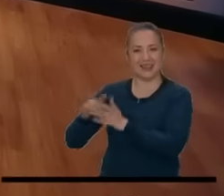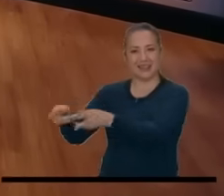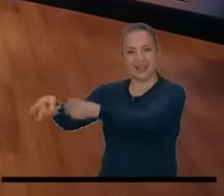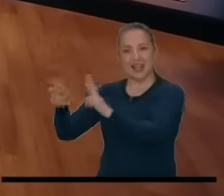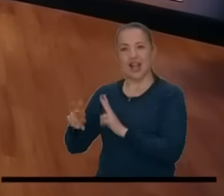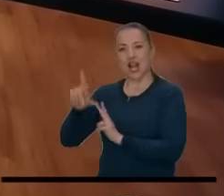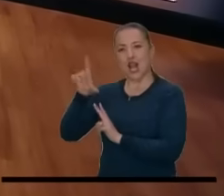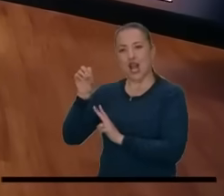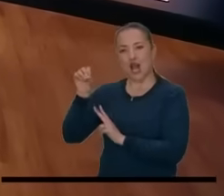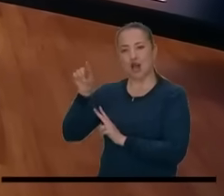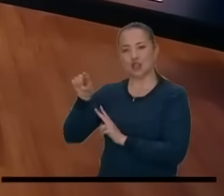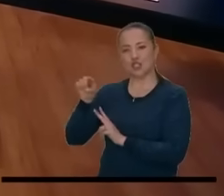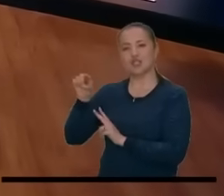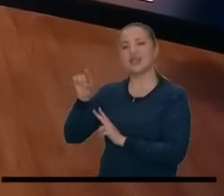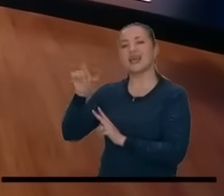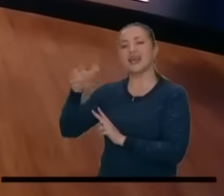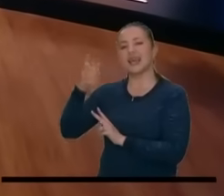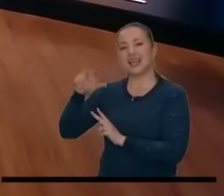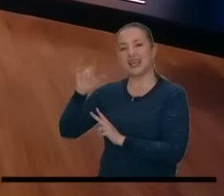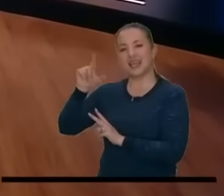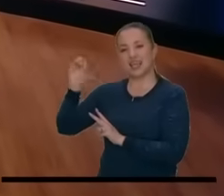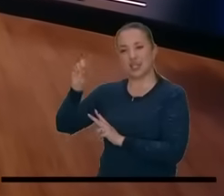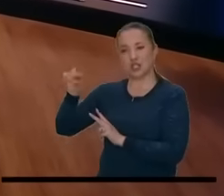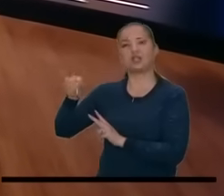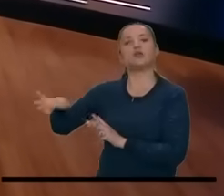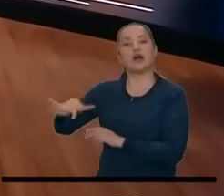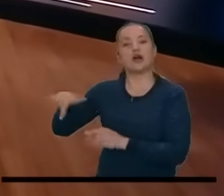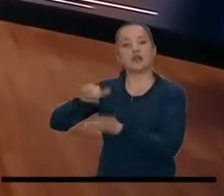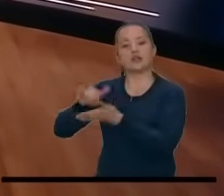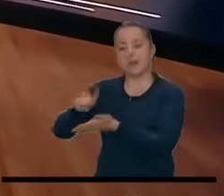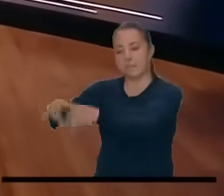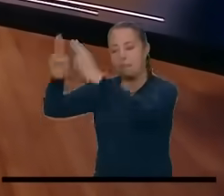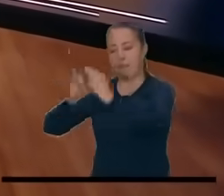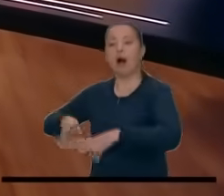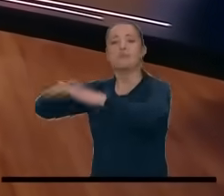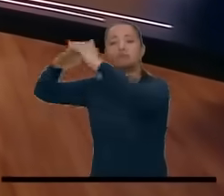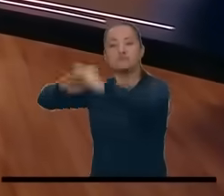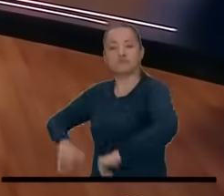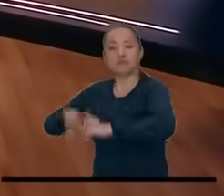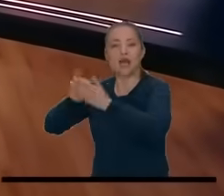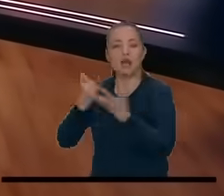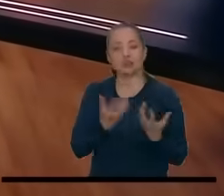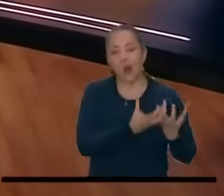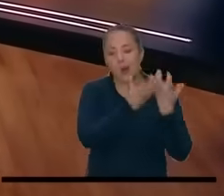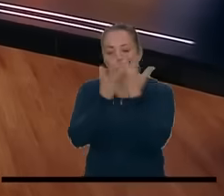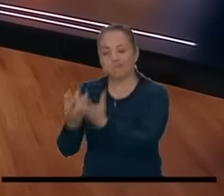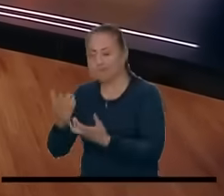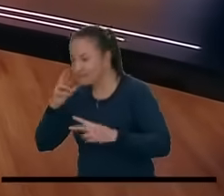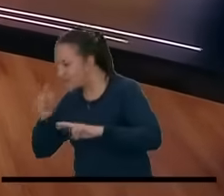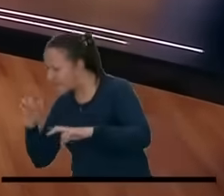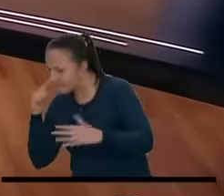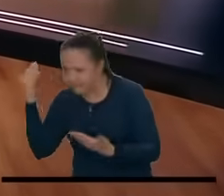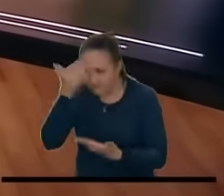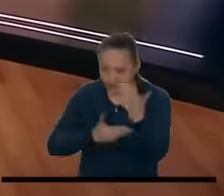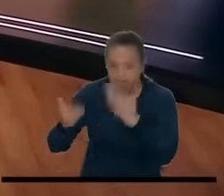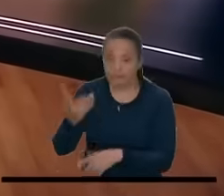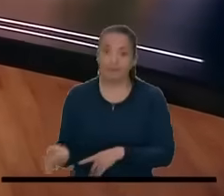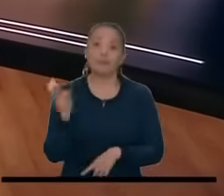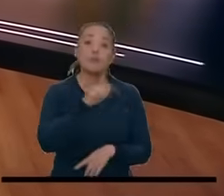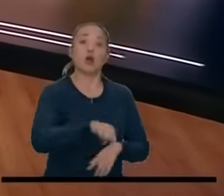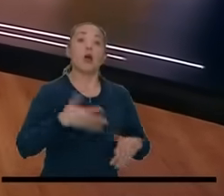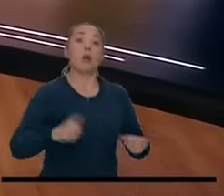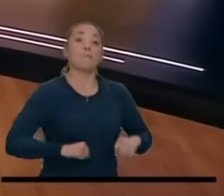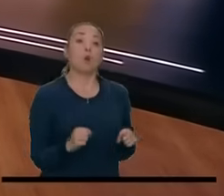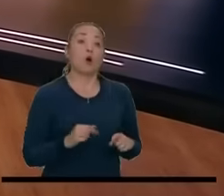hora, una comisión del Ministerio de Transporte y del Invías están en la zona evaluando la situación. Por otra parte, en la vía